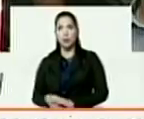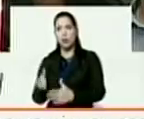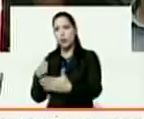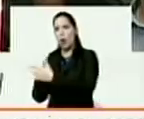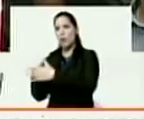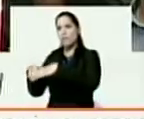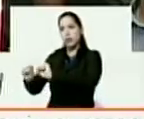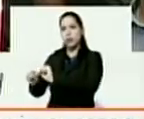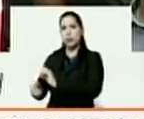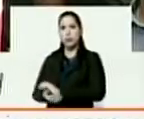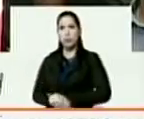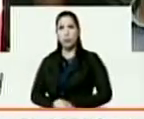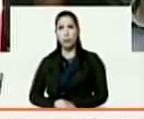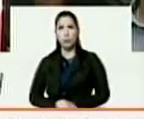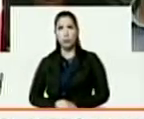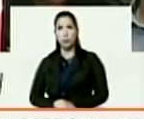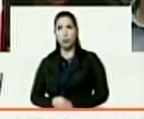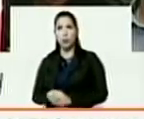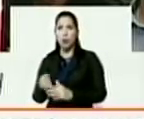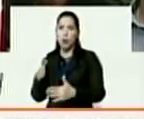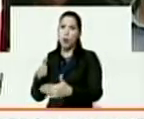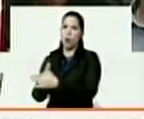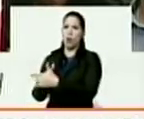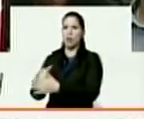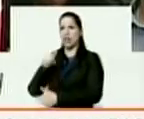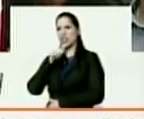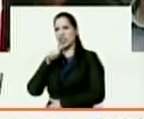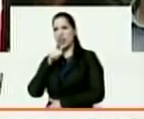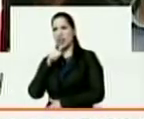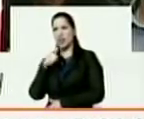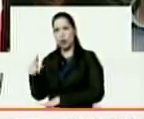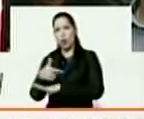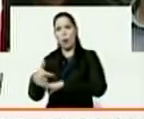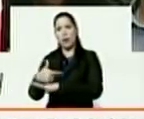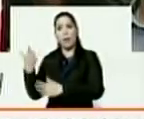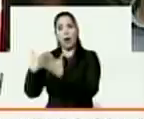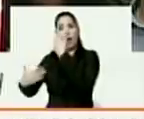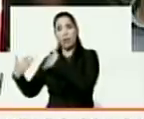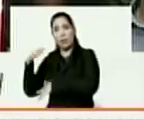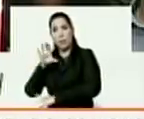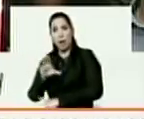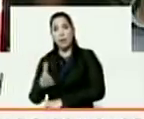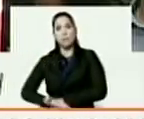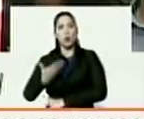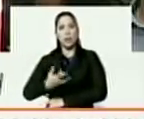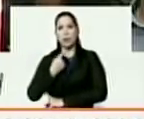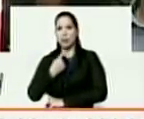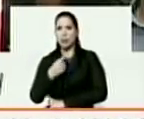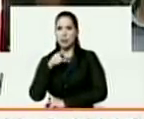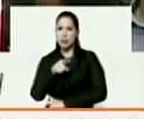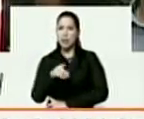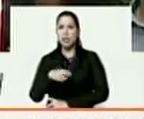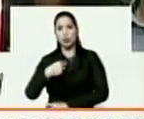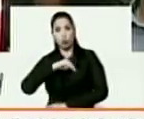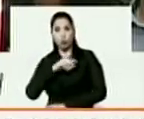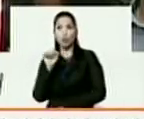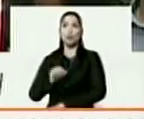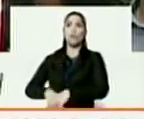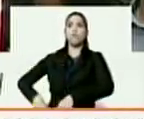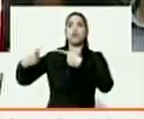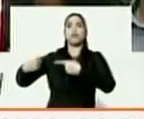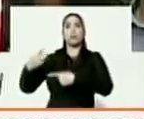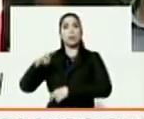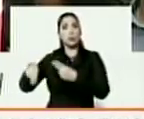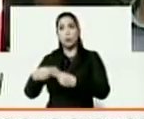imperialismo contra quienes gobernaban el país y es importante destacar esto cuando nosotros nos alzamos a